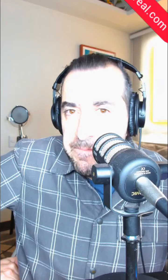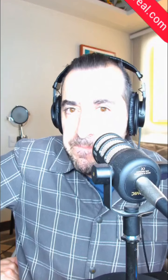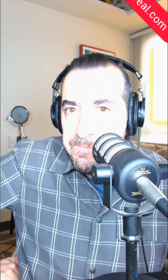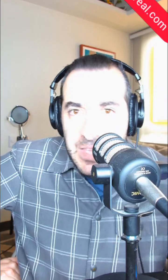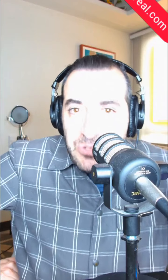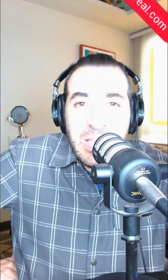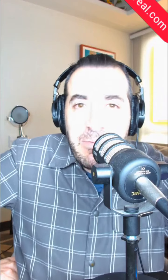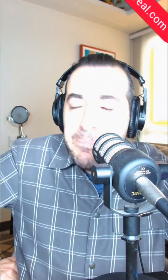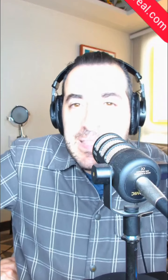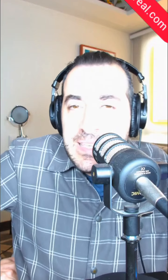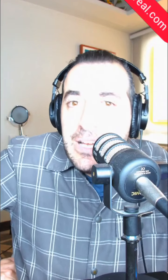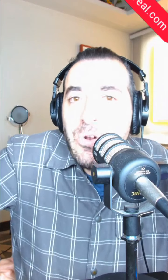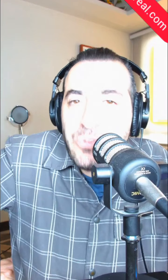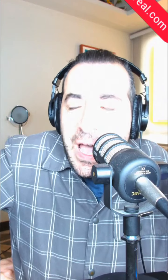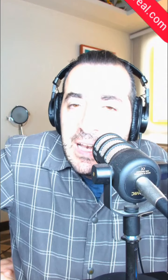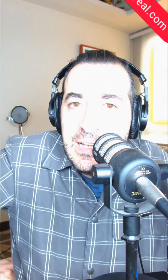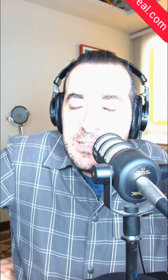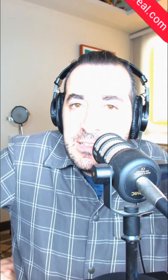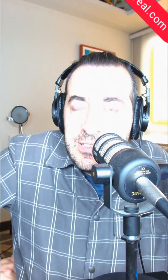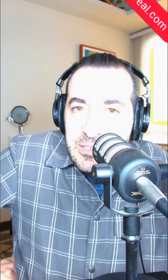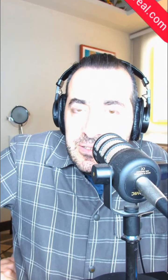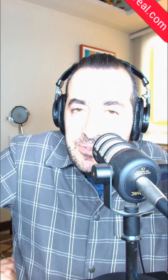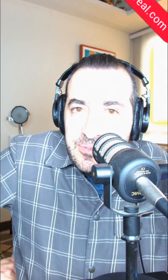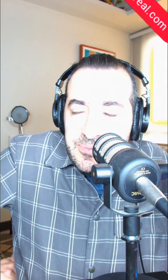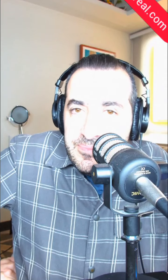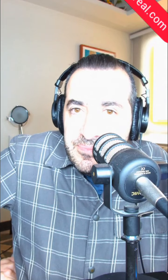fue. Esto tiene que ver más allá de lo electoral.